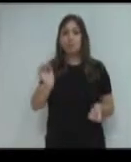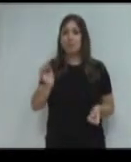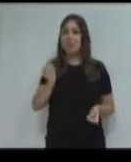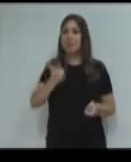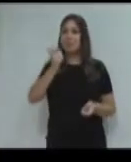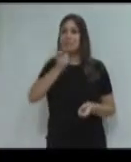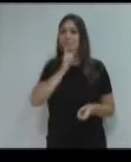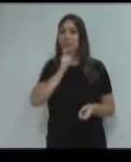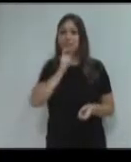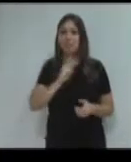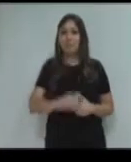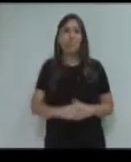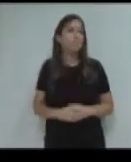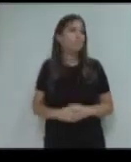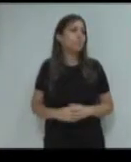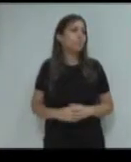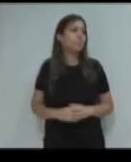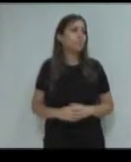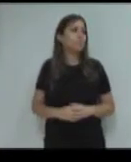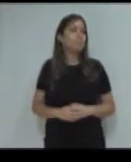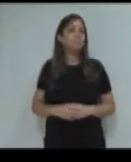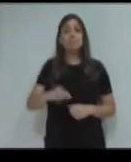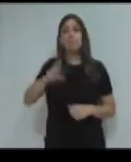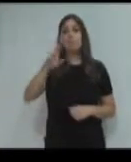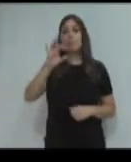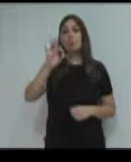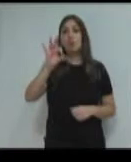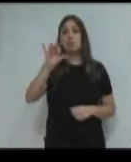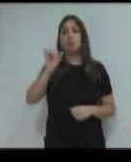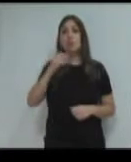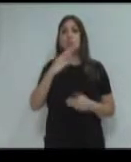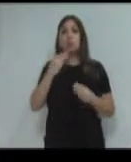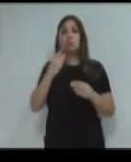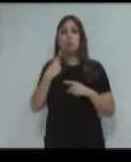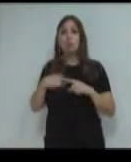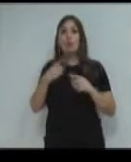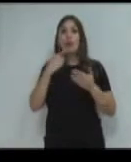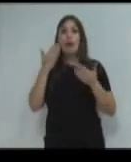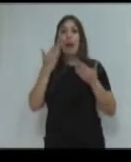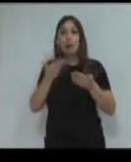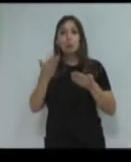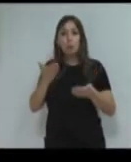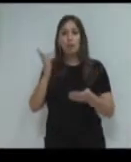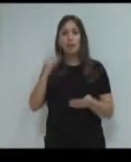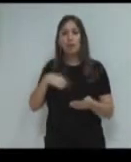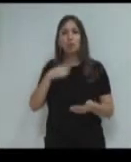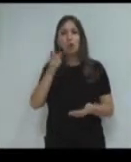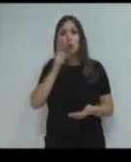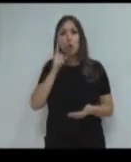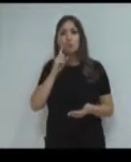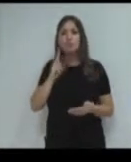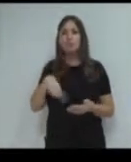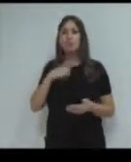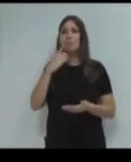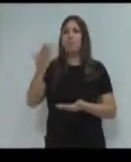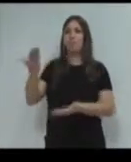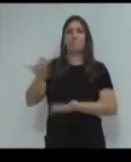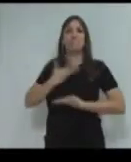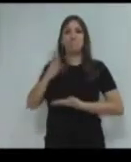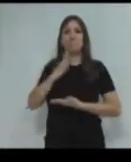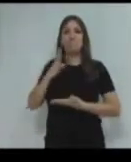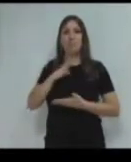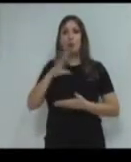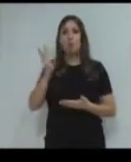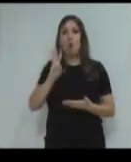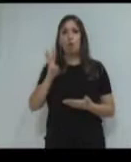Y las ayudas, yo uso mucho el tema de las ayudas en el Word, no sé esto, me he dado cuenta que con el tema de